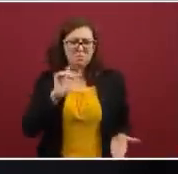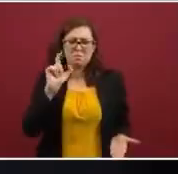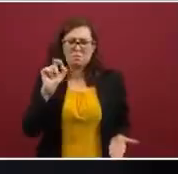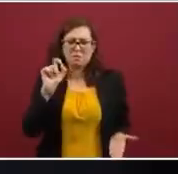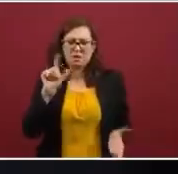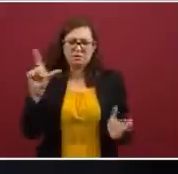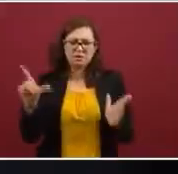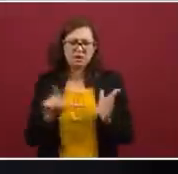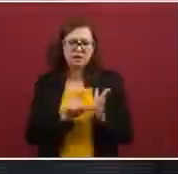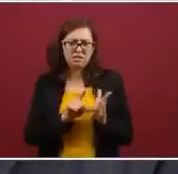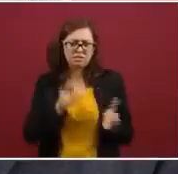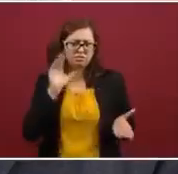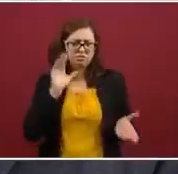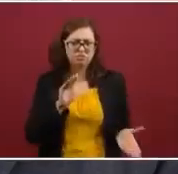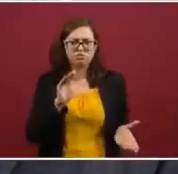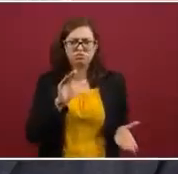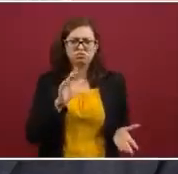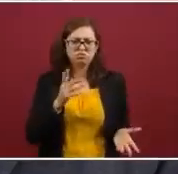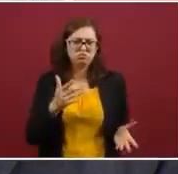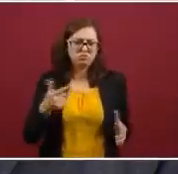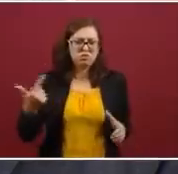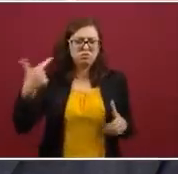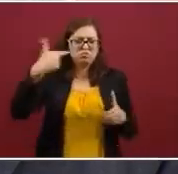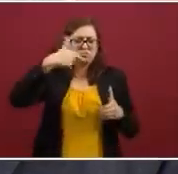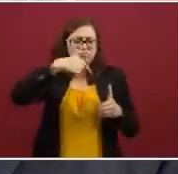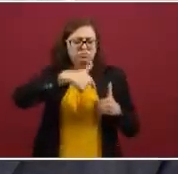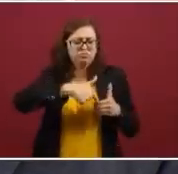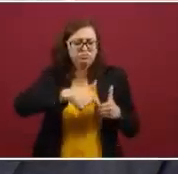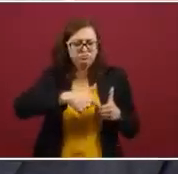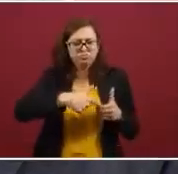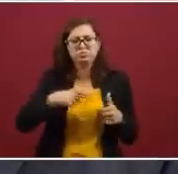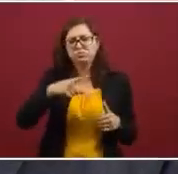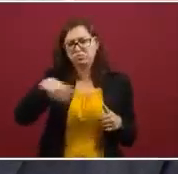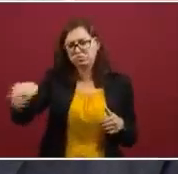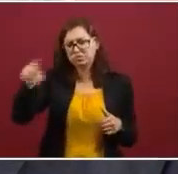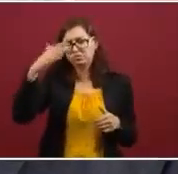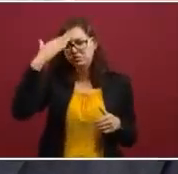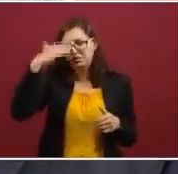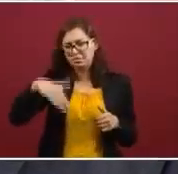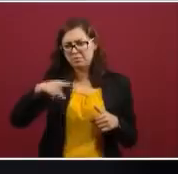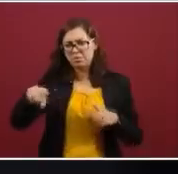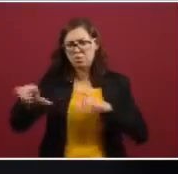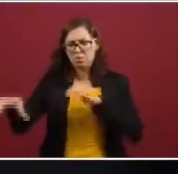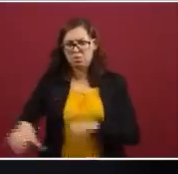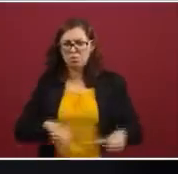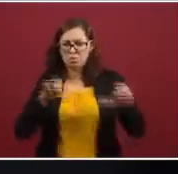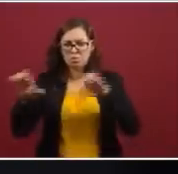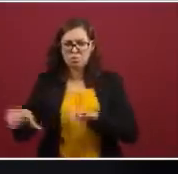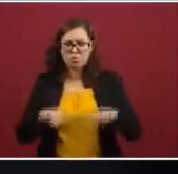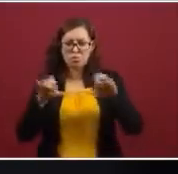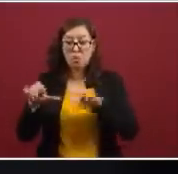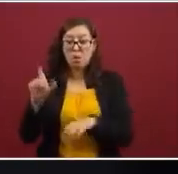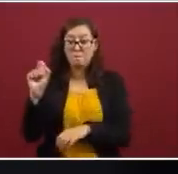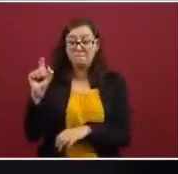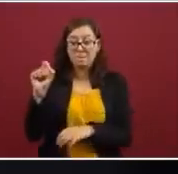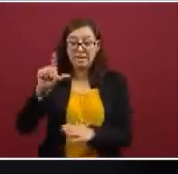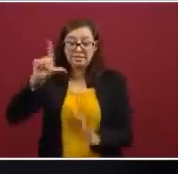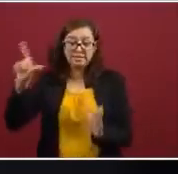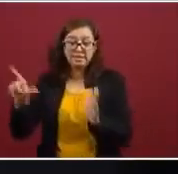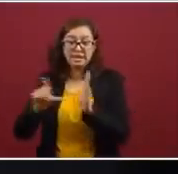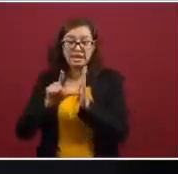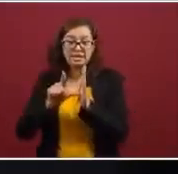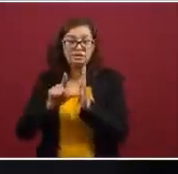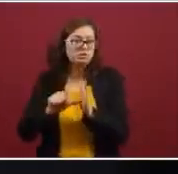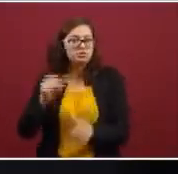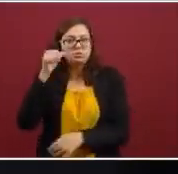todo el mundo sabemos en el país que las gasolineras tienen como un software para, como saben que lo van a revisar con 20 litros, eso